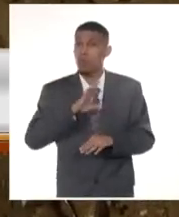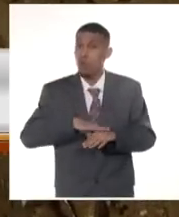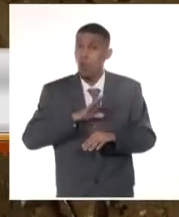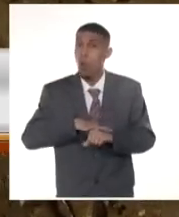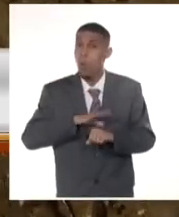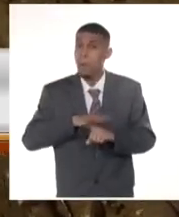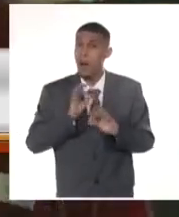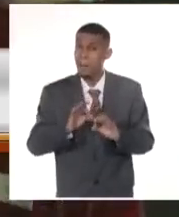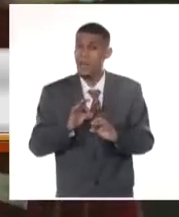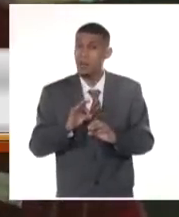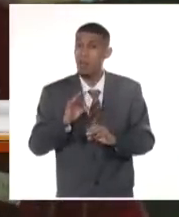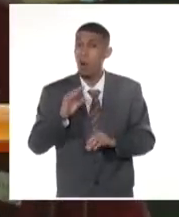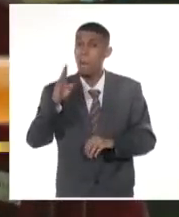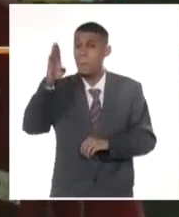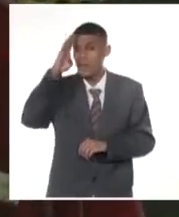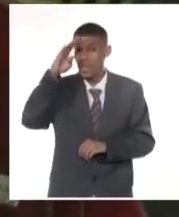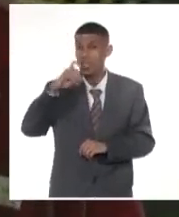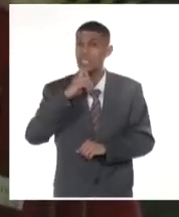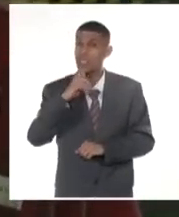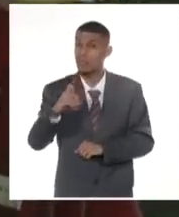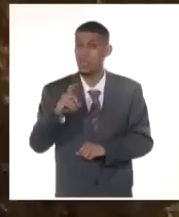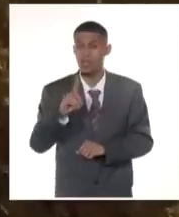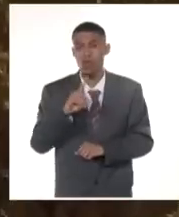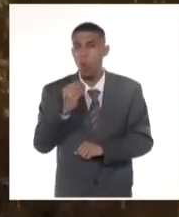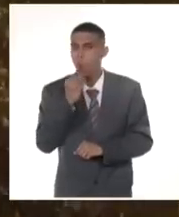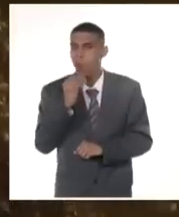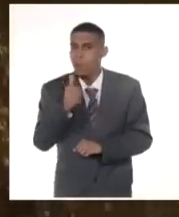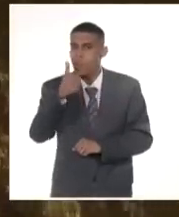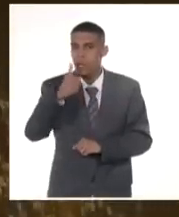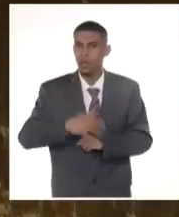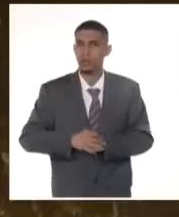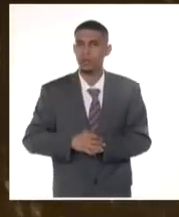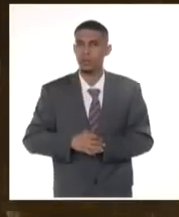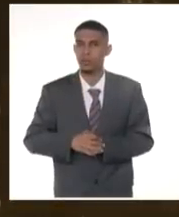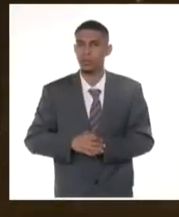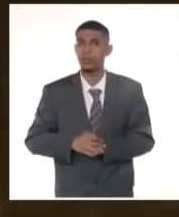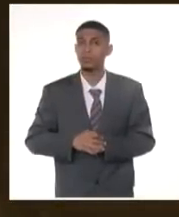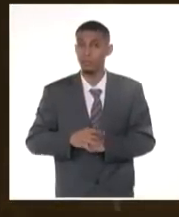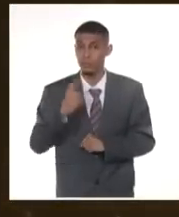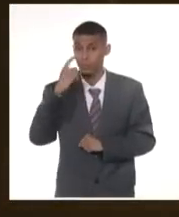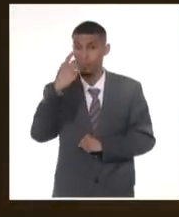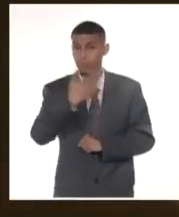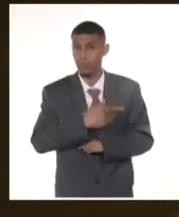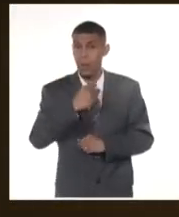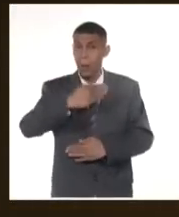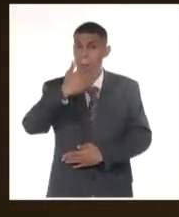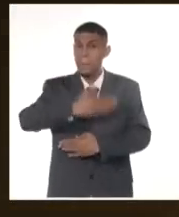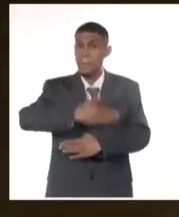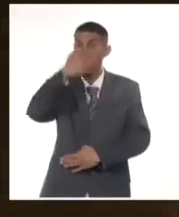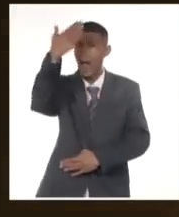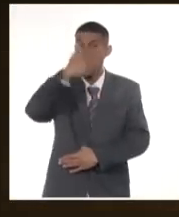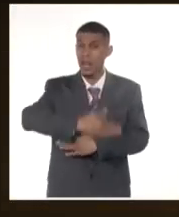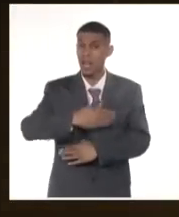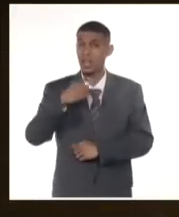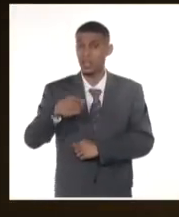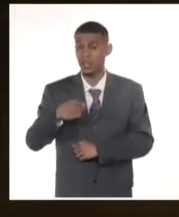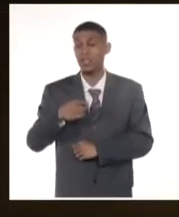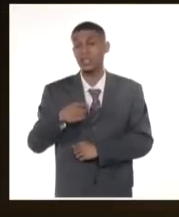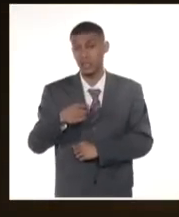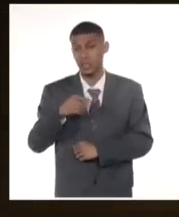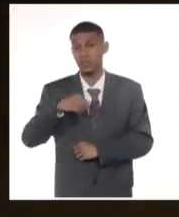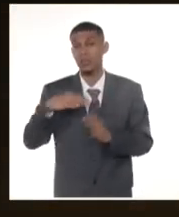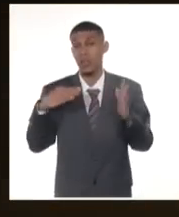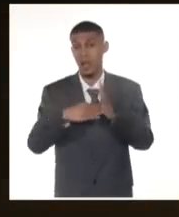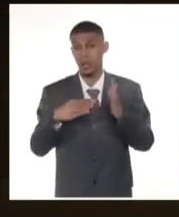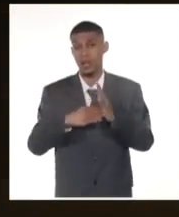debajo, que es lo que está aguantando la pared. Está inestable hasta ahora el lugar. Esta es la marca donde estuvo la pared que ocasionó el fatídico accidente en la tarde